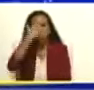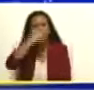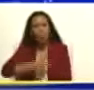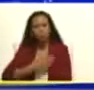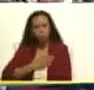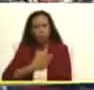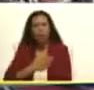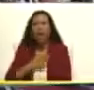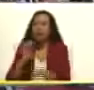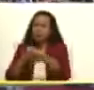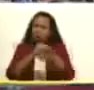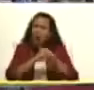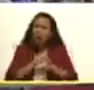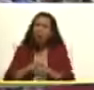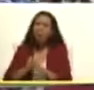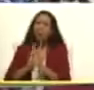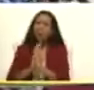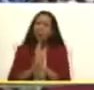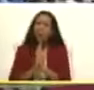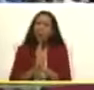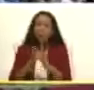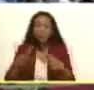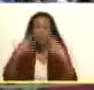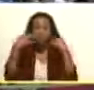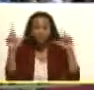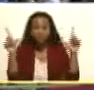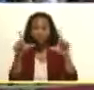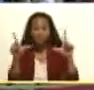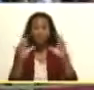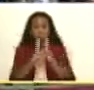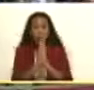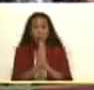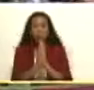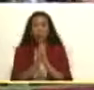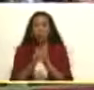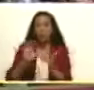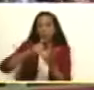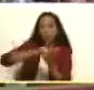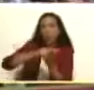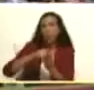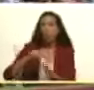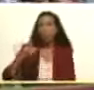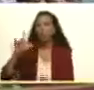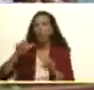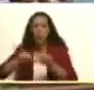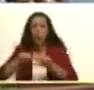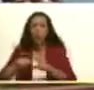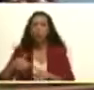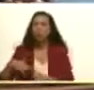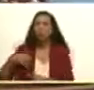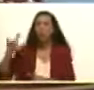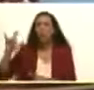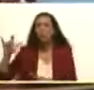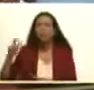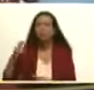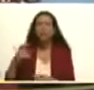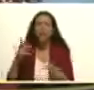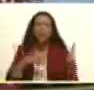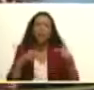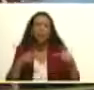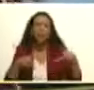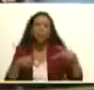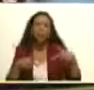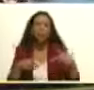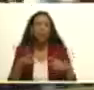unión nacional. Si usted me está viendo por algún medio, por alguna red social, si ustedes nos